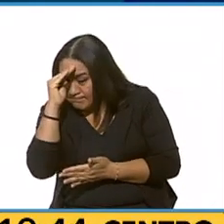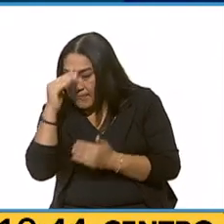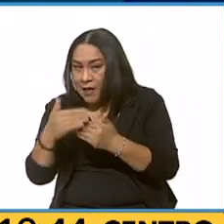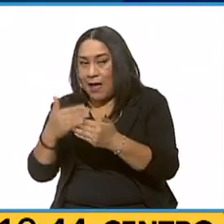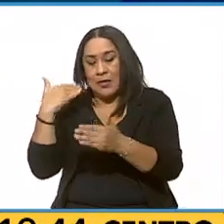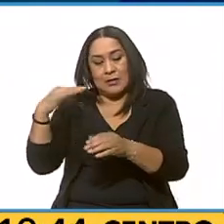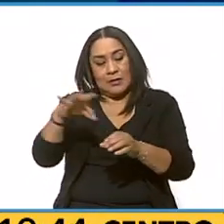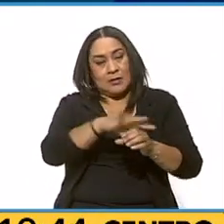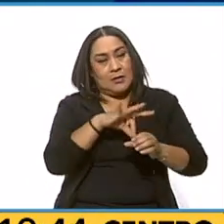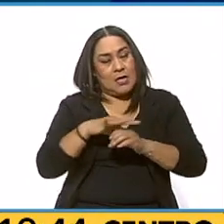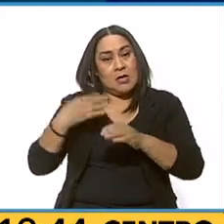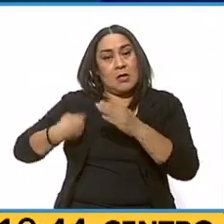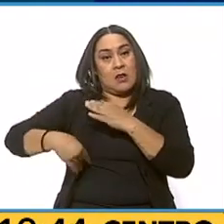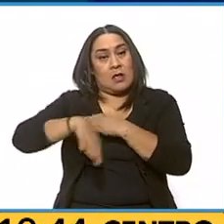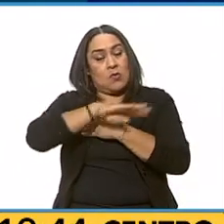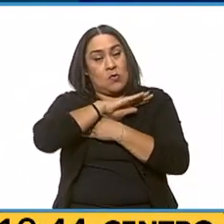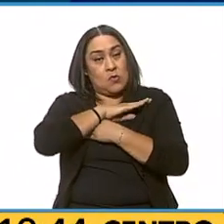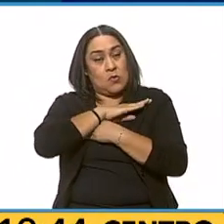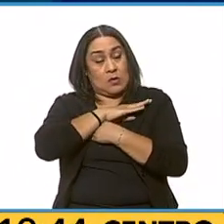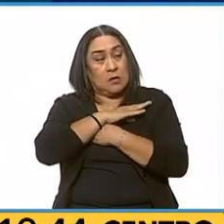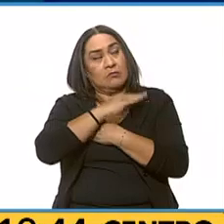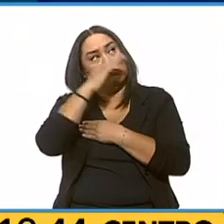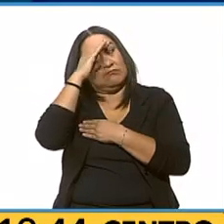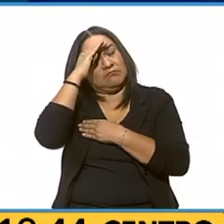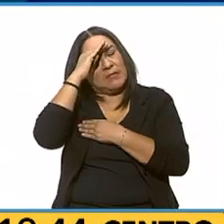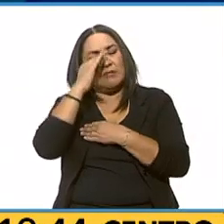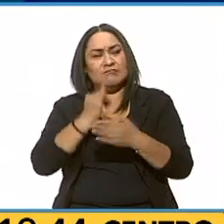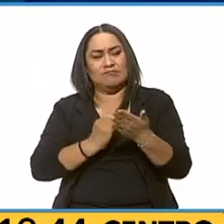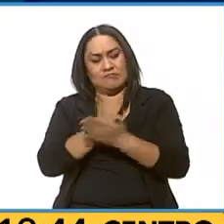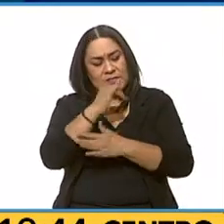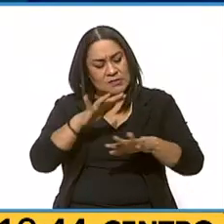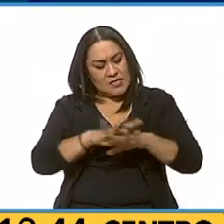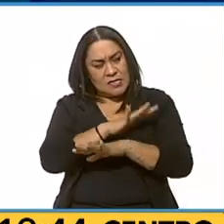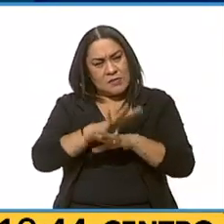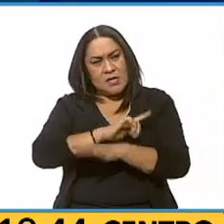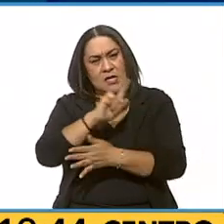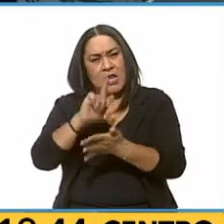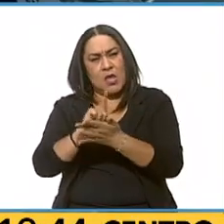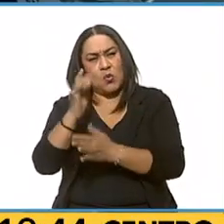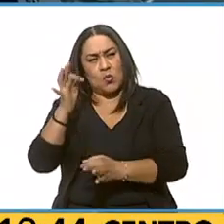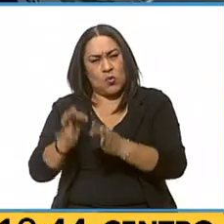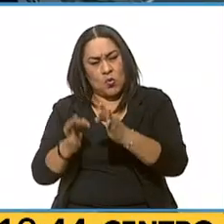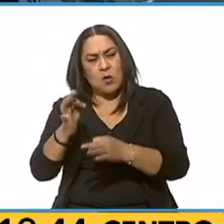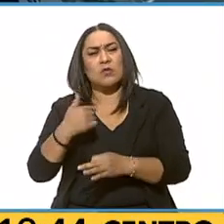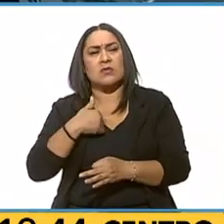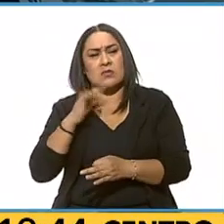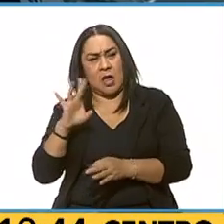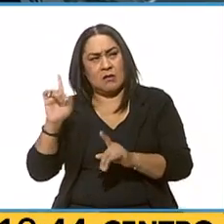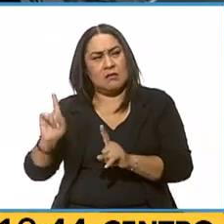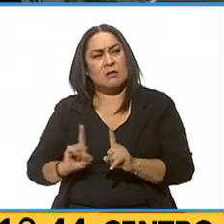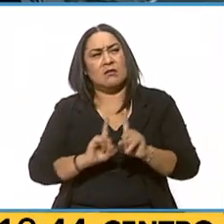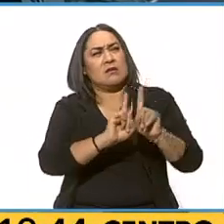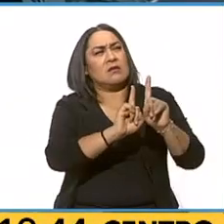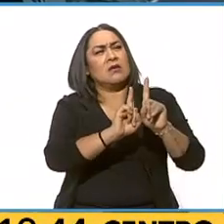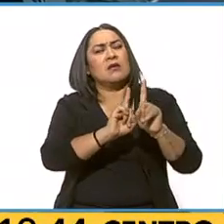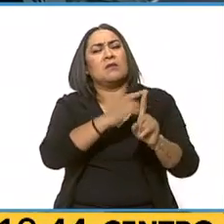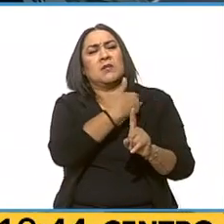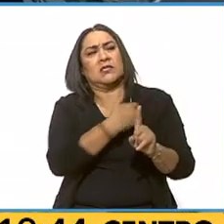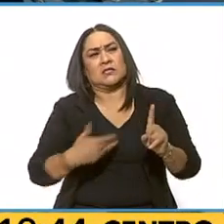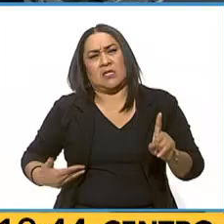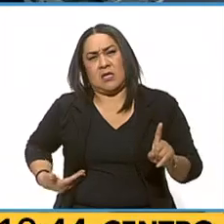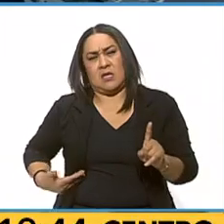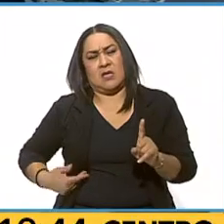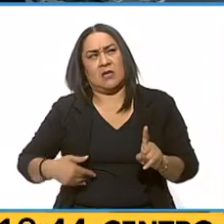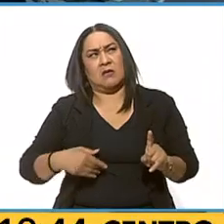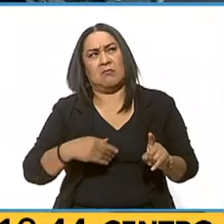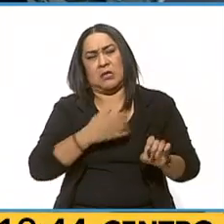Sheinbaum, que es la decisión por la reforma judicial. Yo acompañé a la presidenta como en 15 estados,